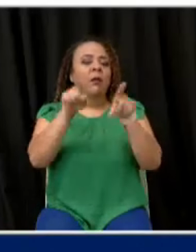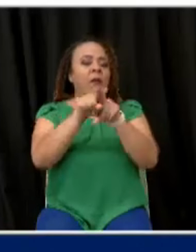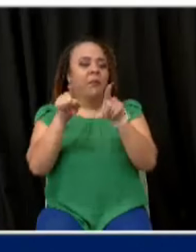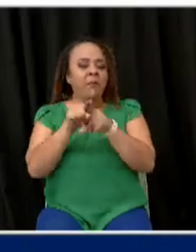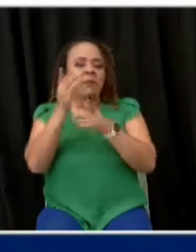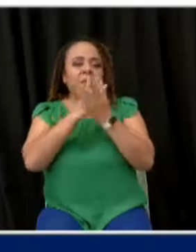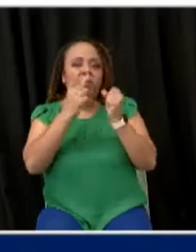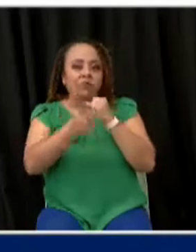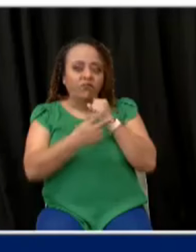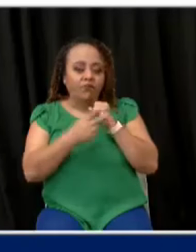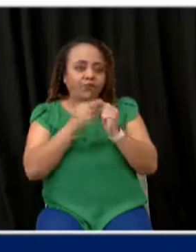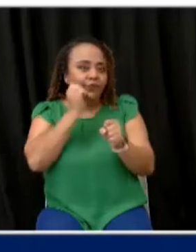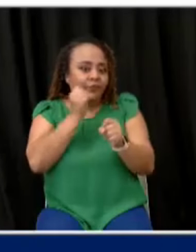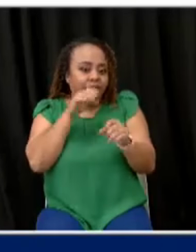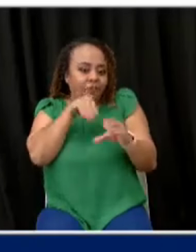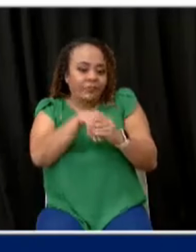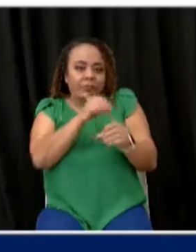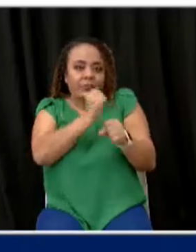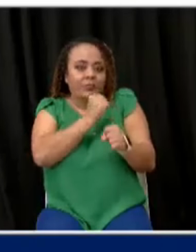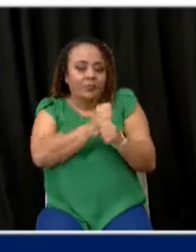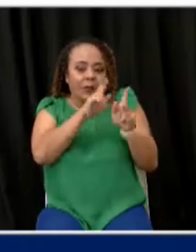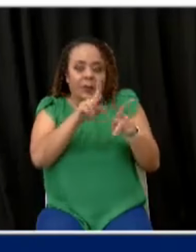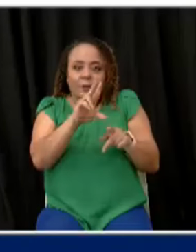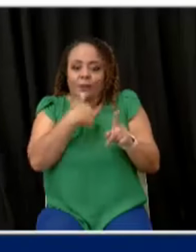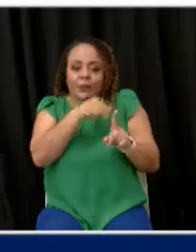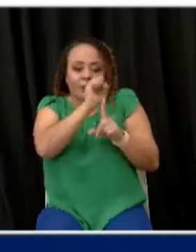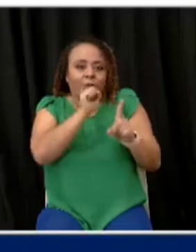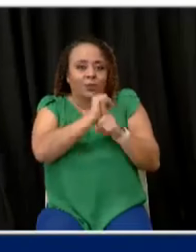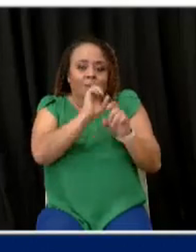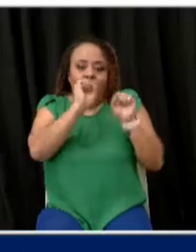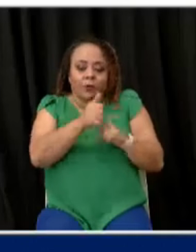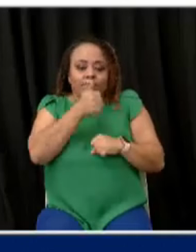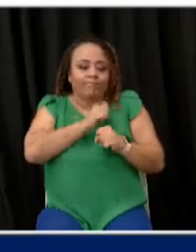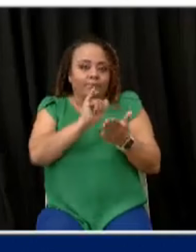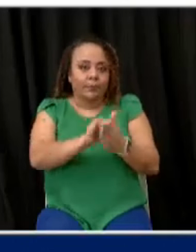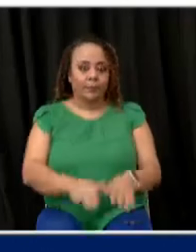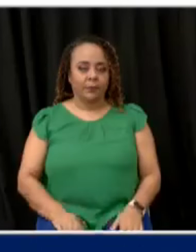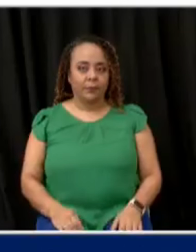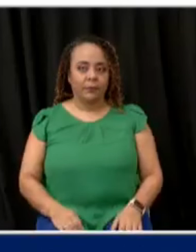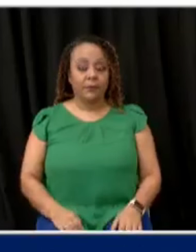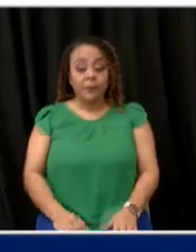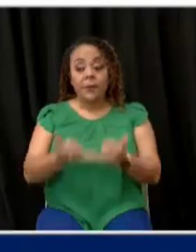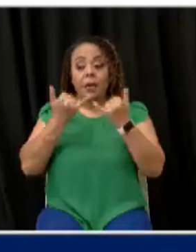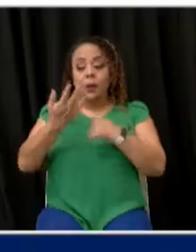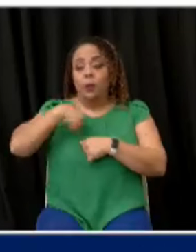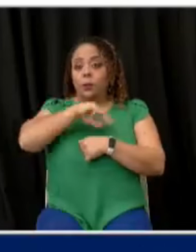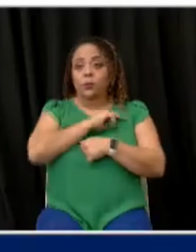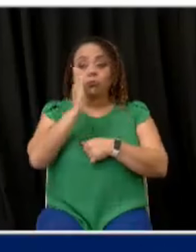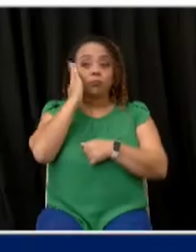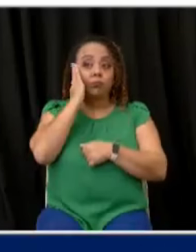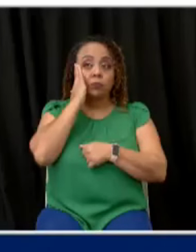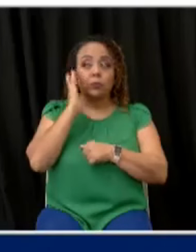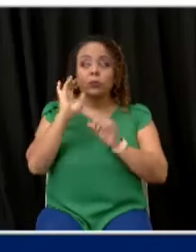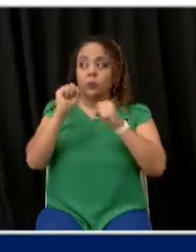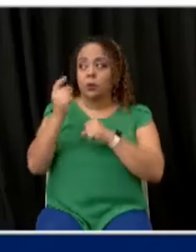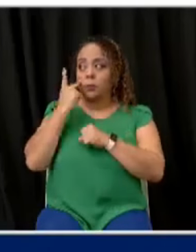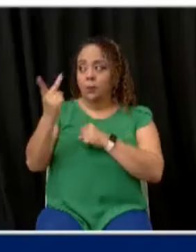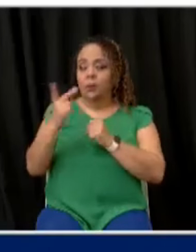veces mete a trabajar gente que no está en condiciones de poder tolerar eso. Pero ahora que lo estamos conociendo, podemos